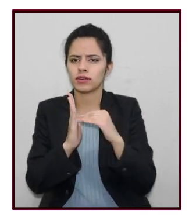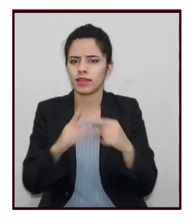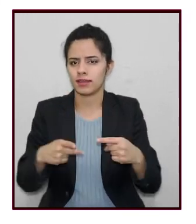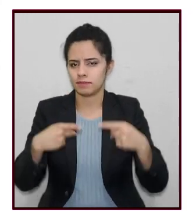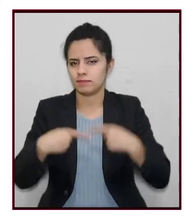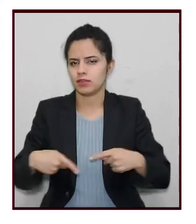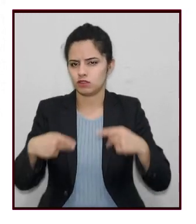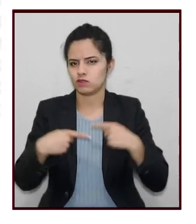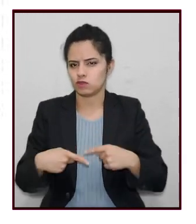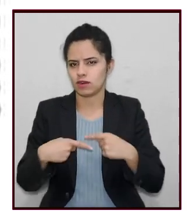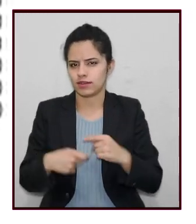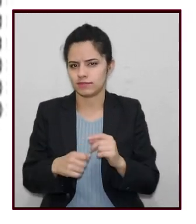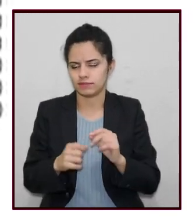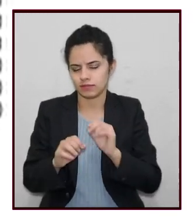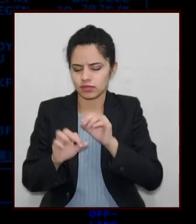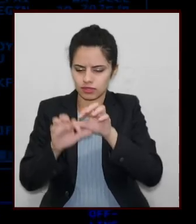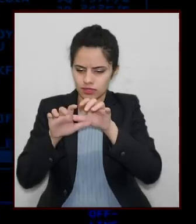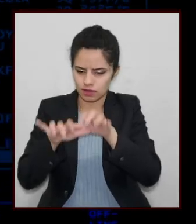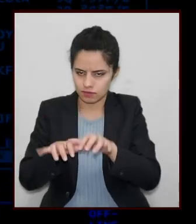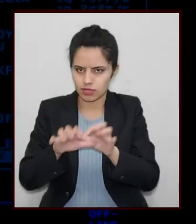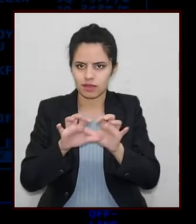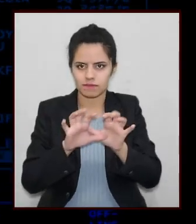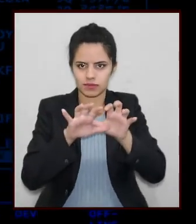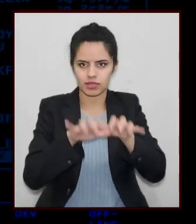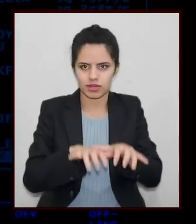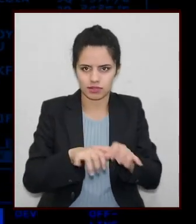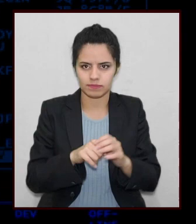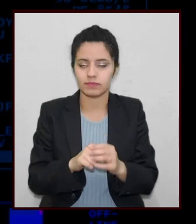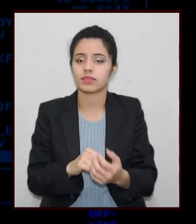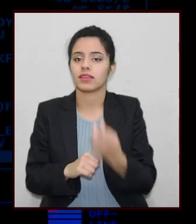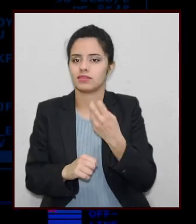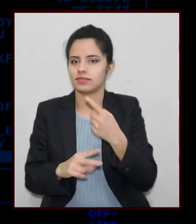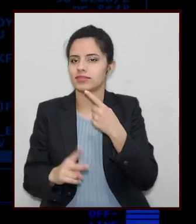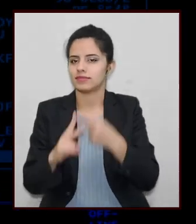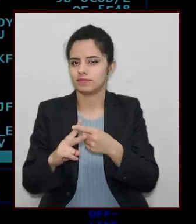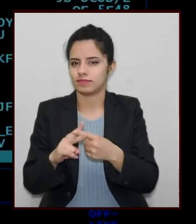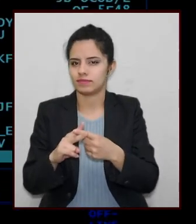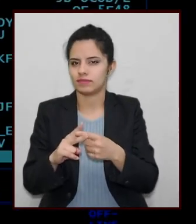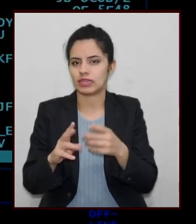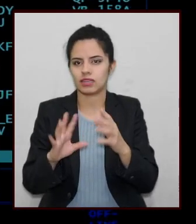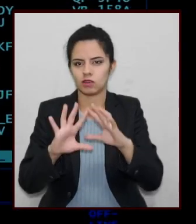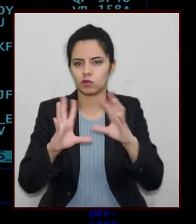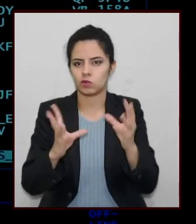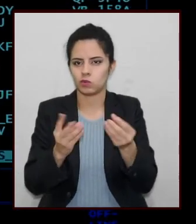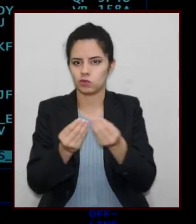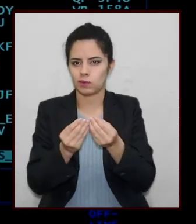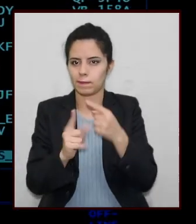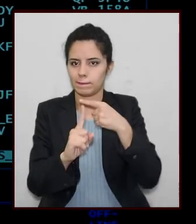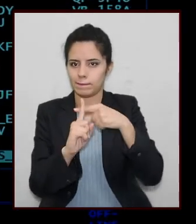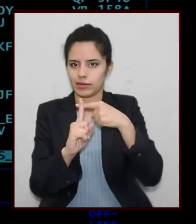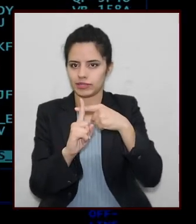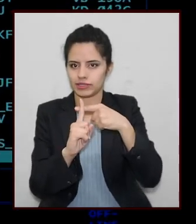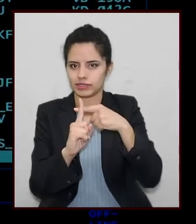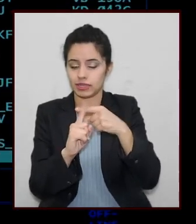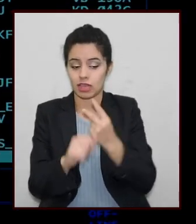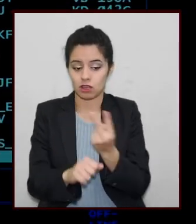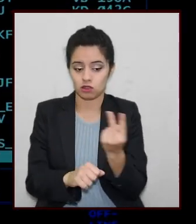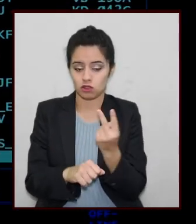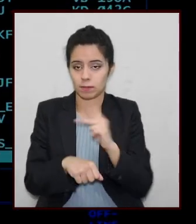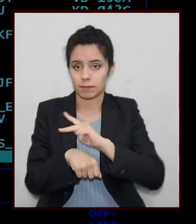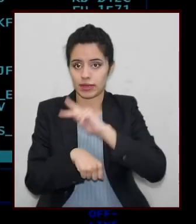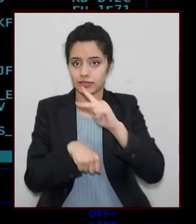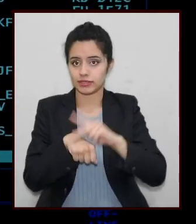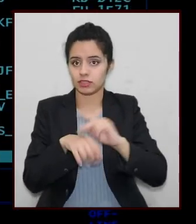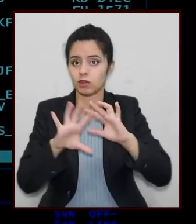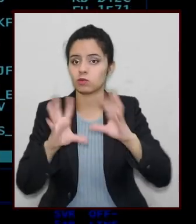250 millones de habitantes. Entonces, un cálculo muy simple que vamos a hacer es la sumatoria de los habitantes